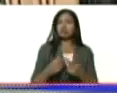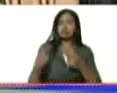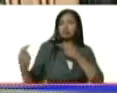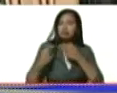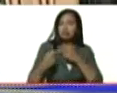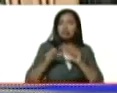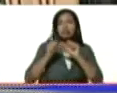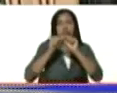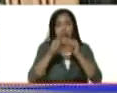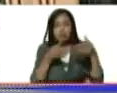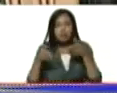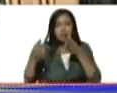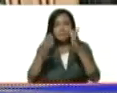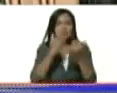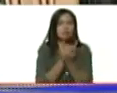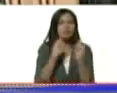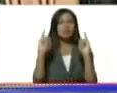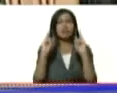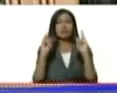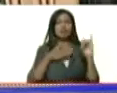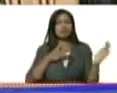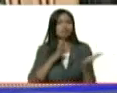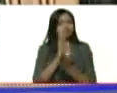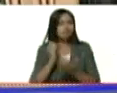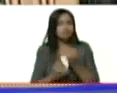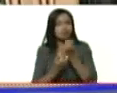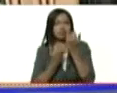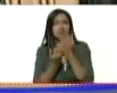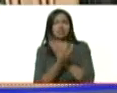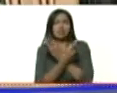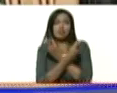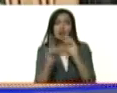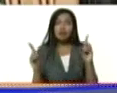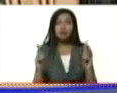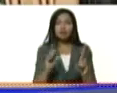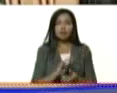entre mantener su camino de independencia, de soberanía, de democracia